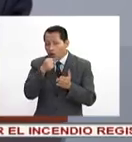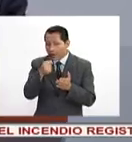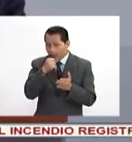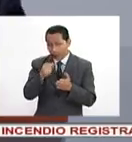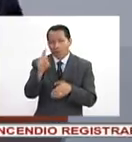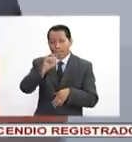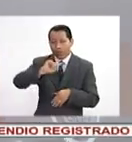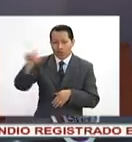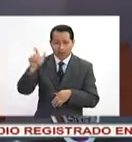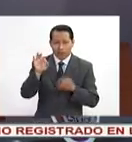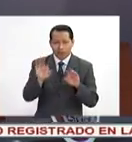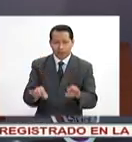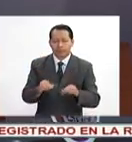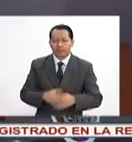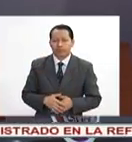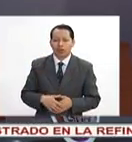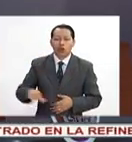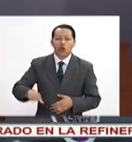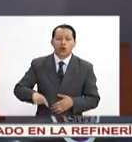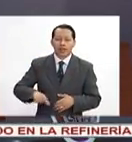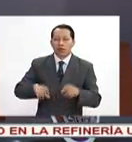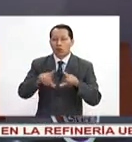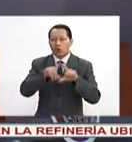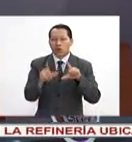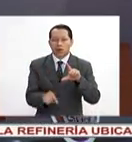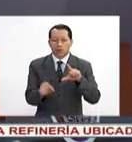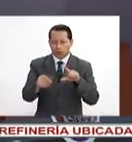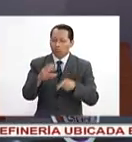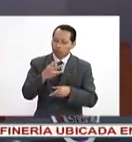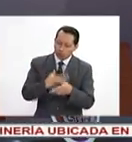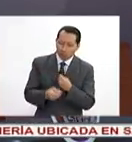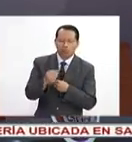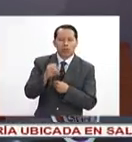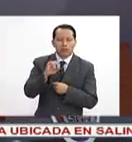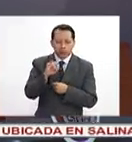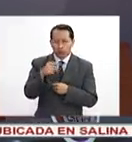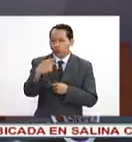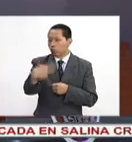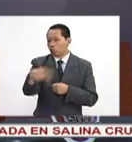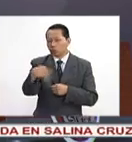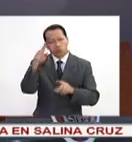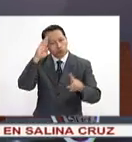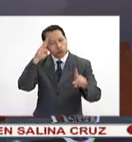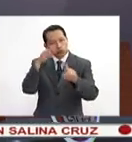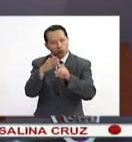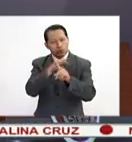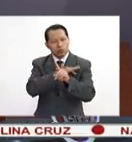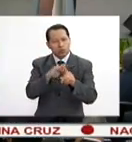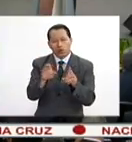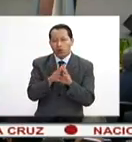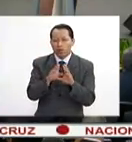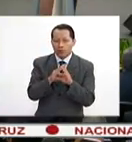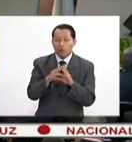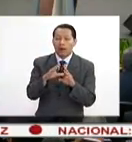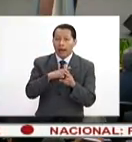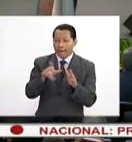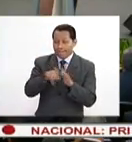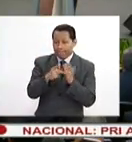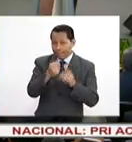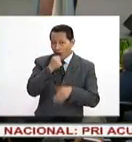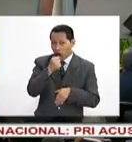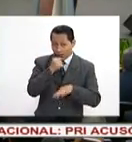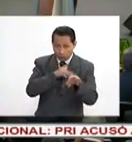y riguroso. El gobierno de la República comparte su convicción de que el ejercicio libre del periodismo es